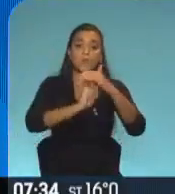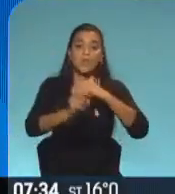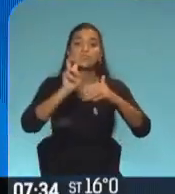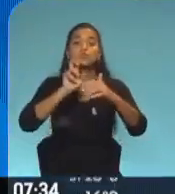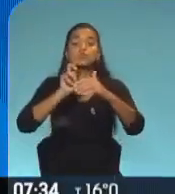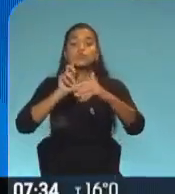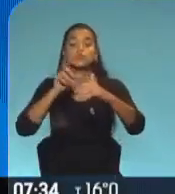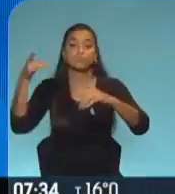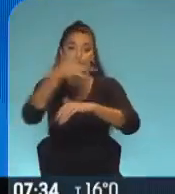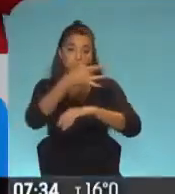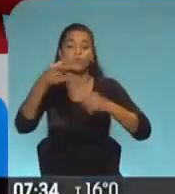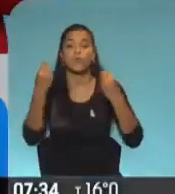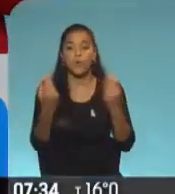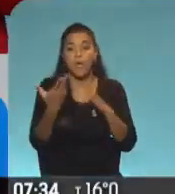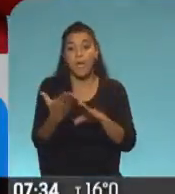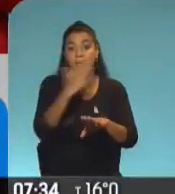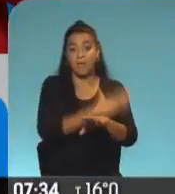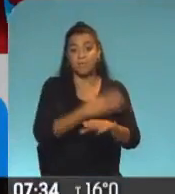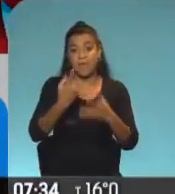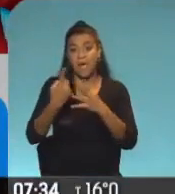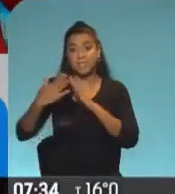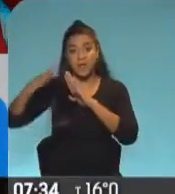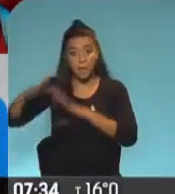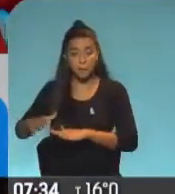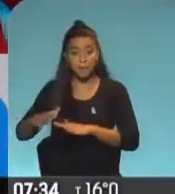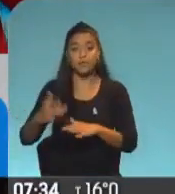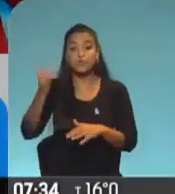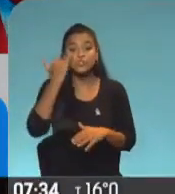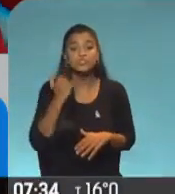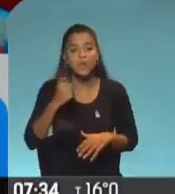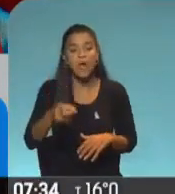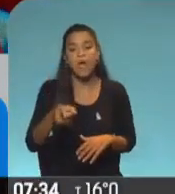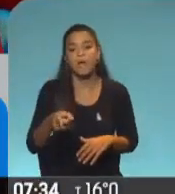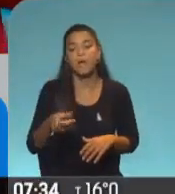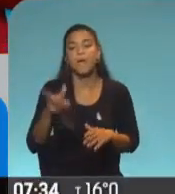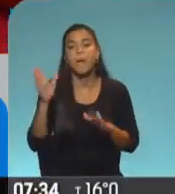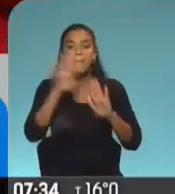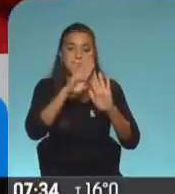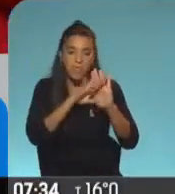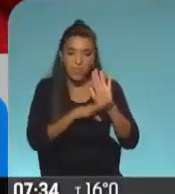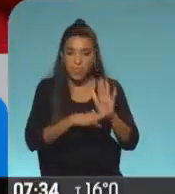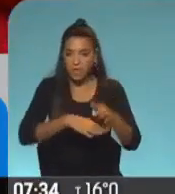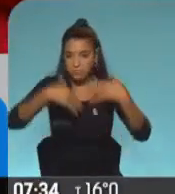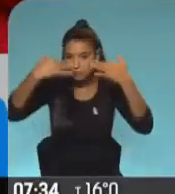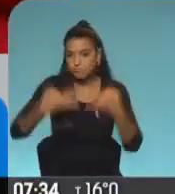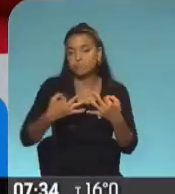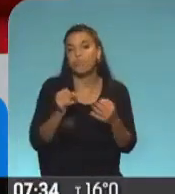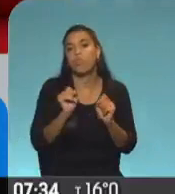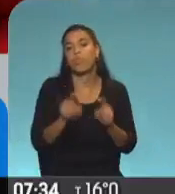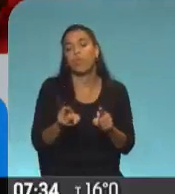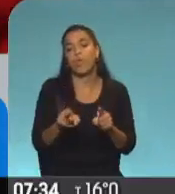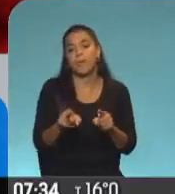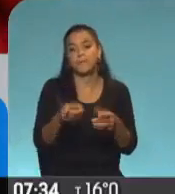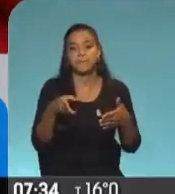y el contraste de lo que ocurría antes del aislamiento con lo que pasó ya con las medidas estrictas